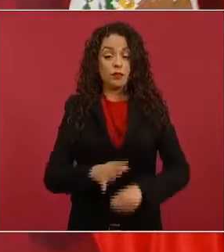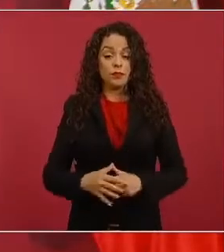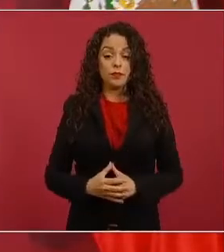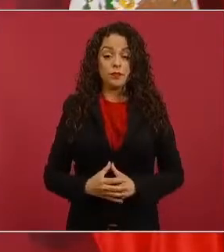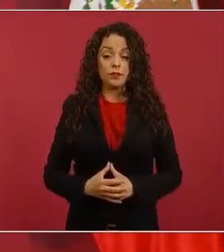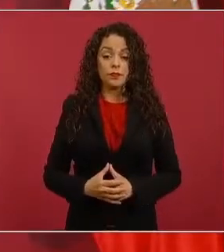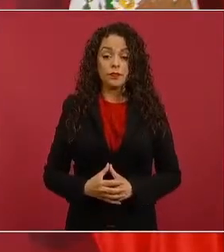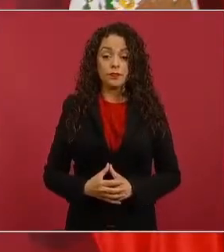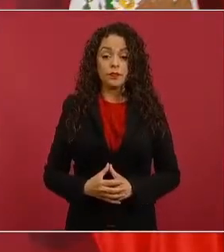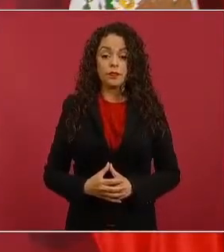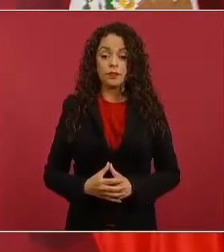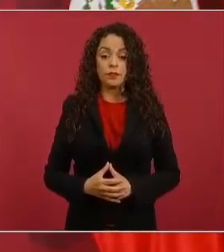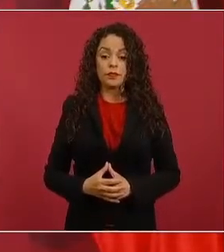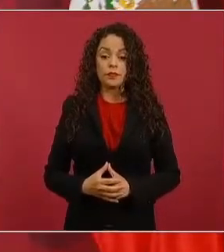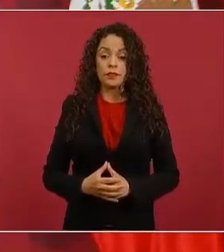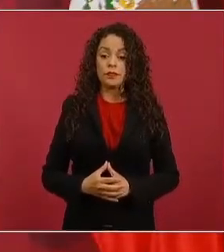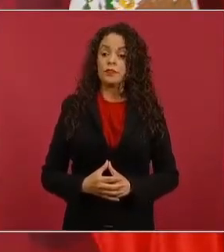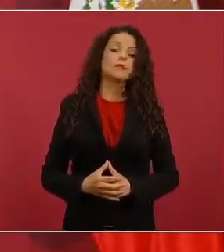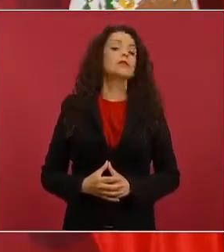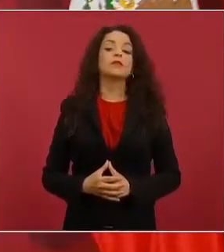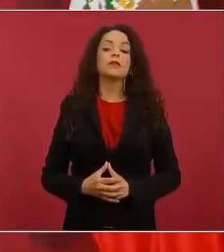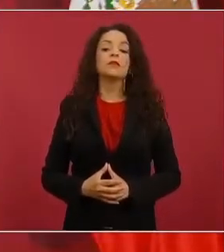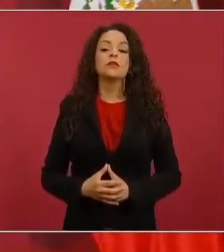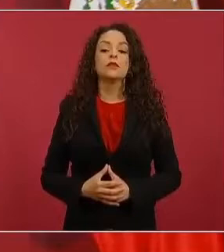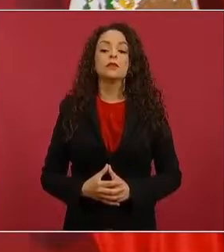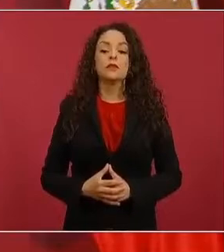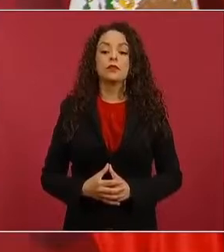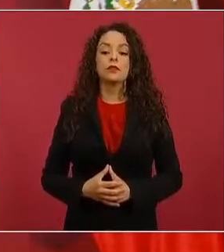y se acordó